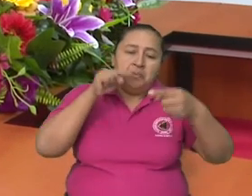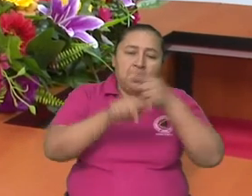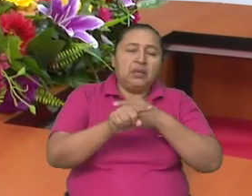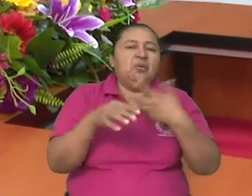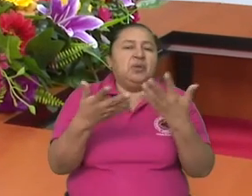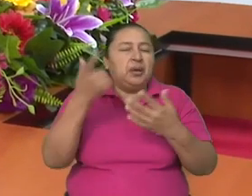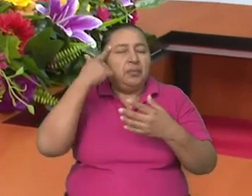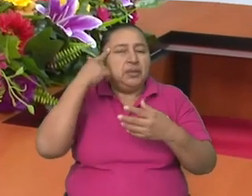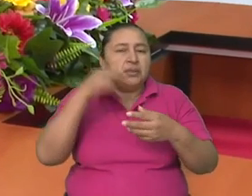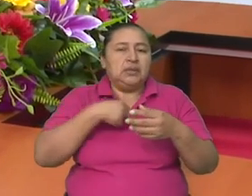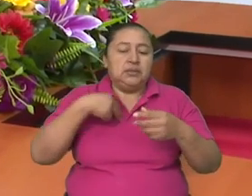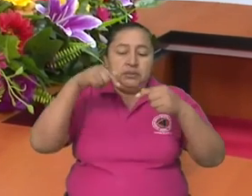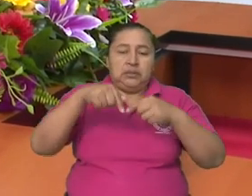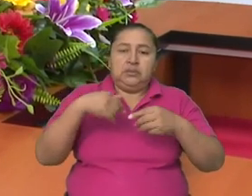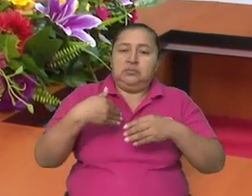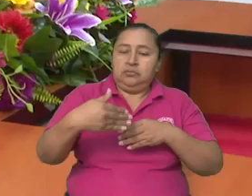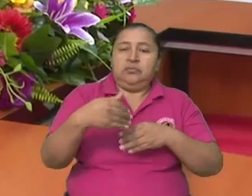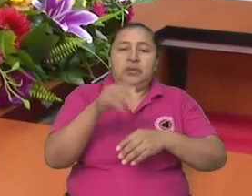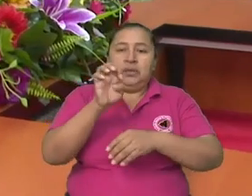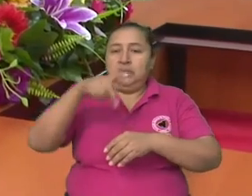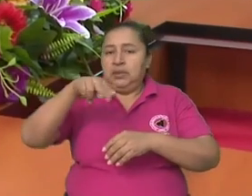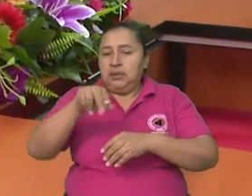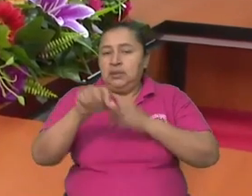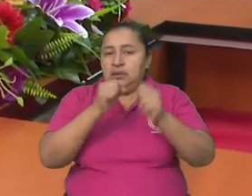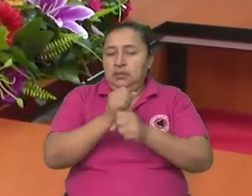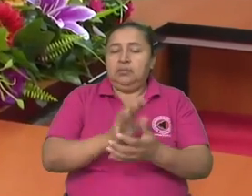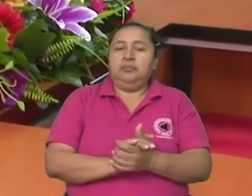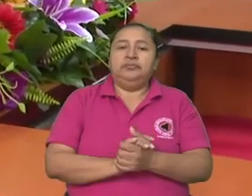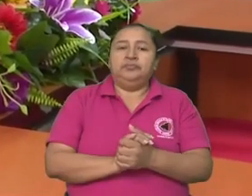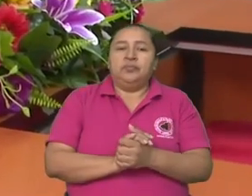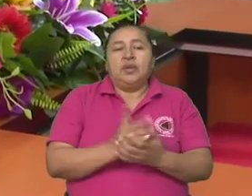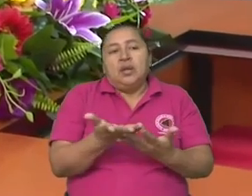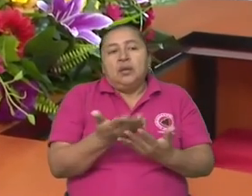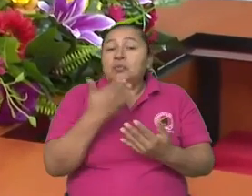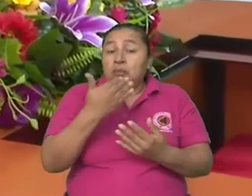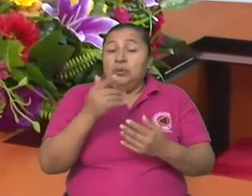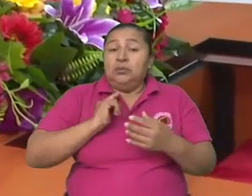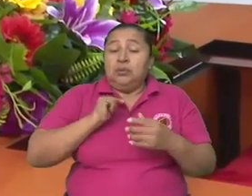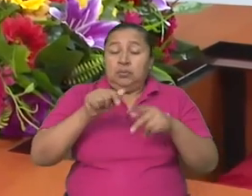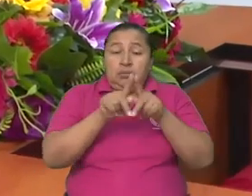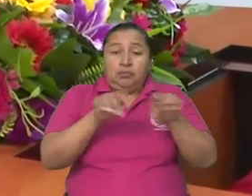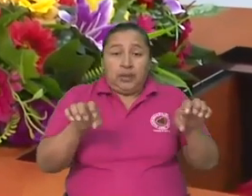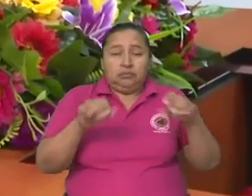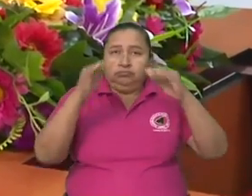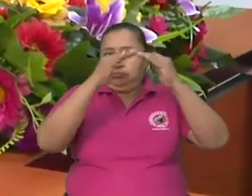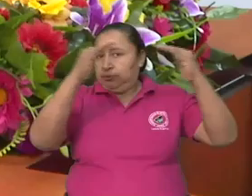son las proyecciones planteadas para la empresa portuaria nicaragüense. Bueno, nosotros ya tenemos dentro del plan maestro